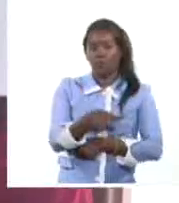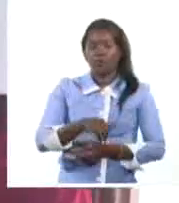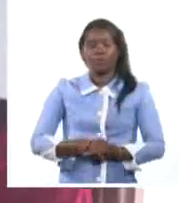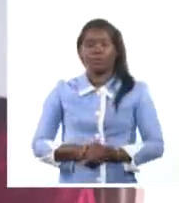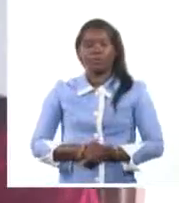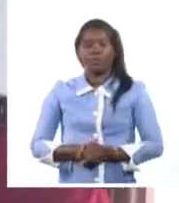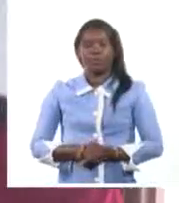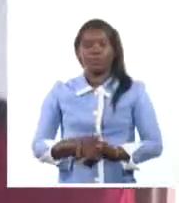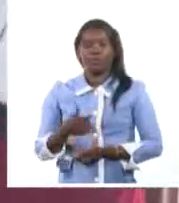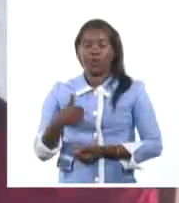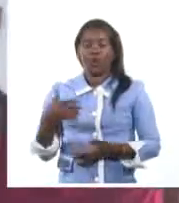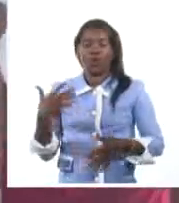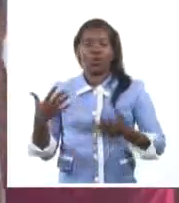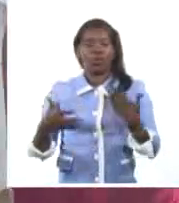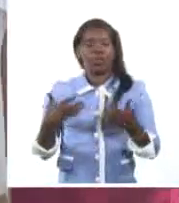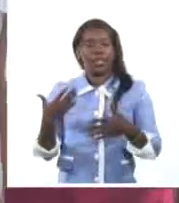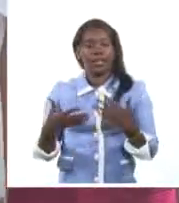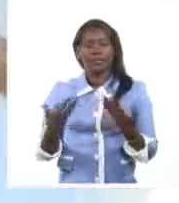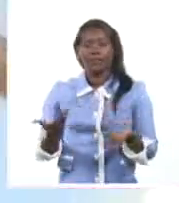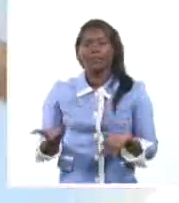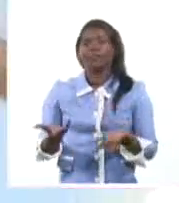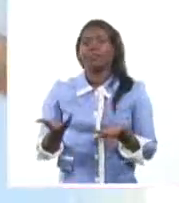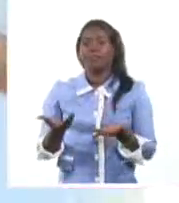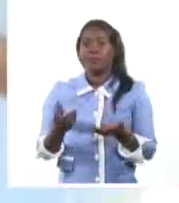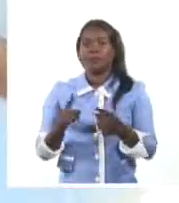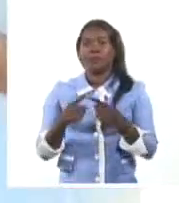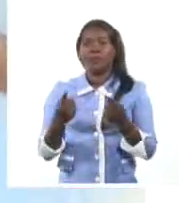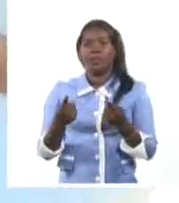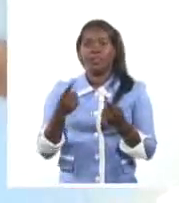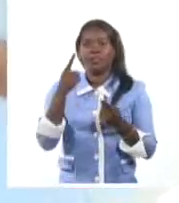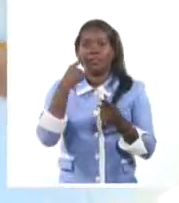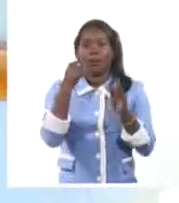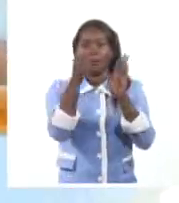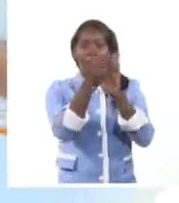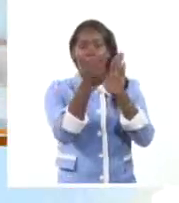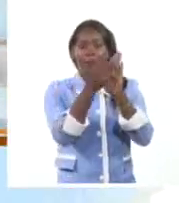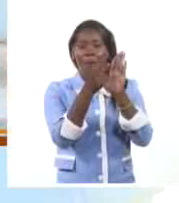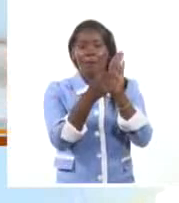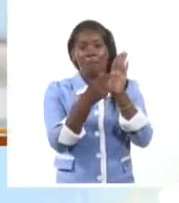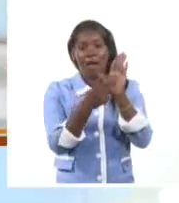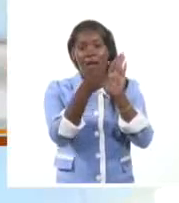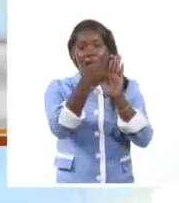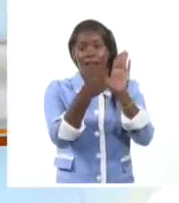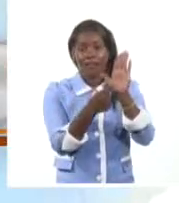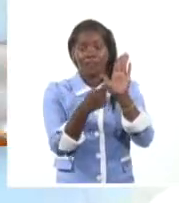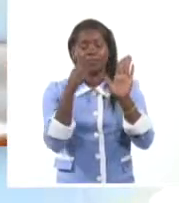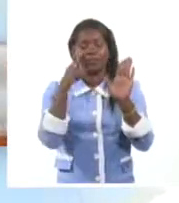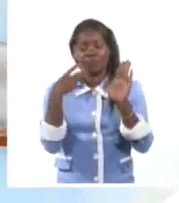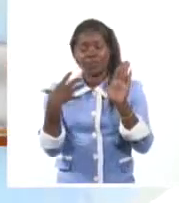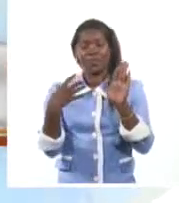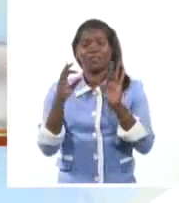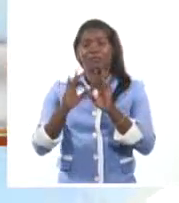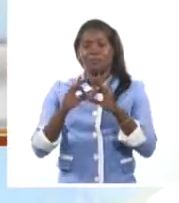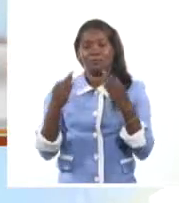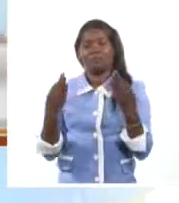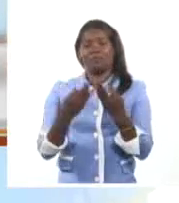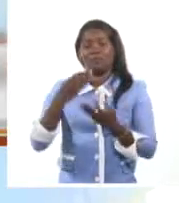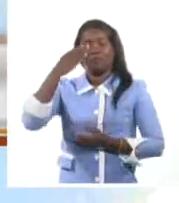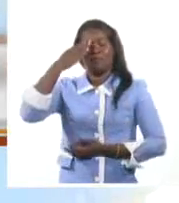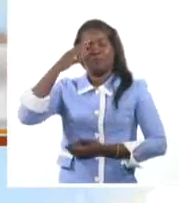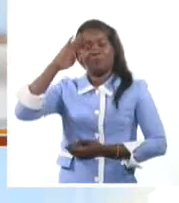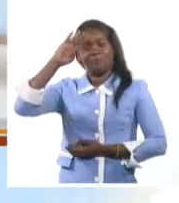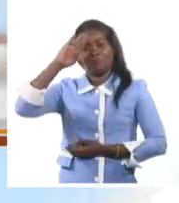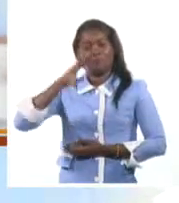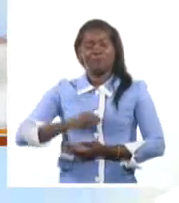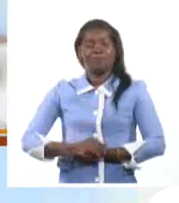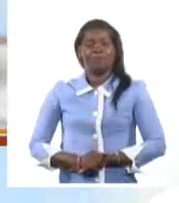tomado en cuenta todas estas cosas importantes para nuestras familias cubanas,